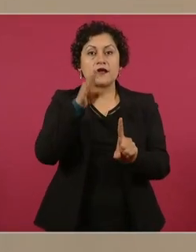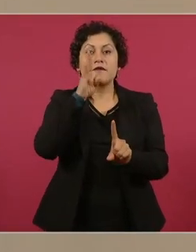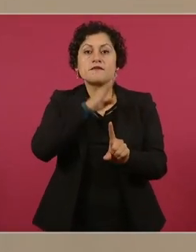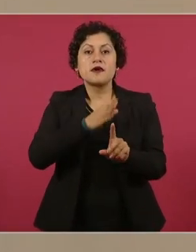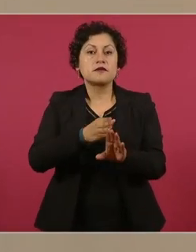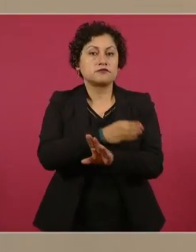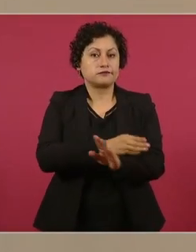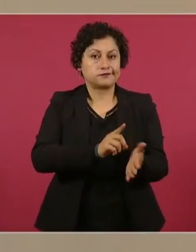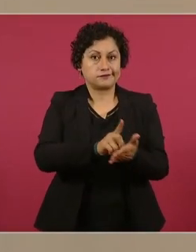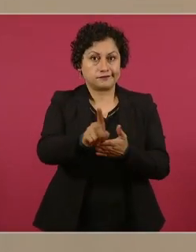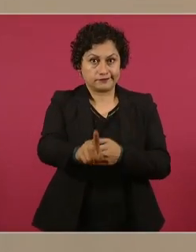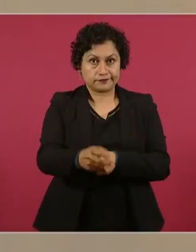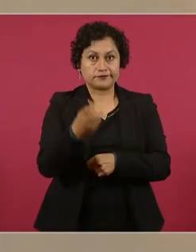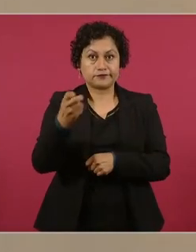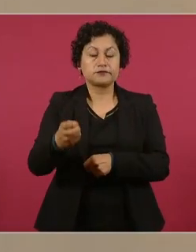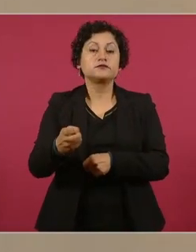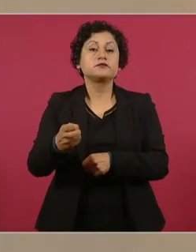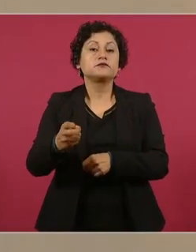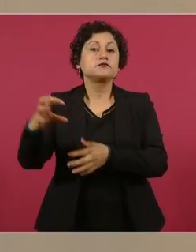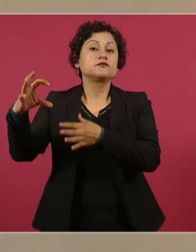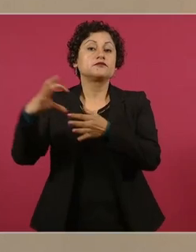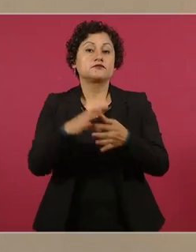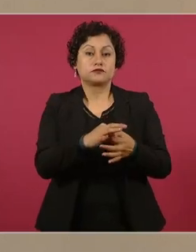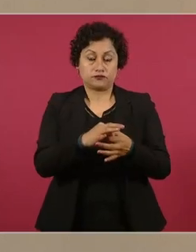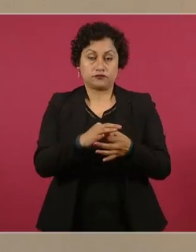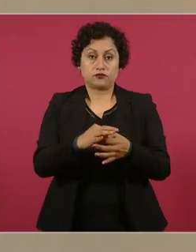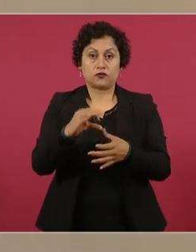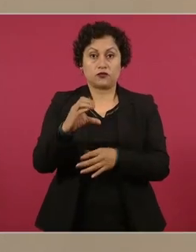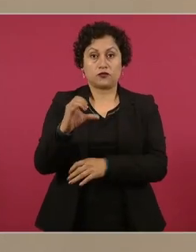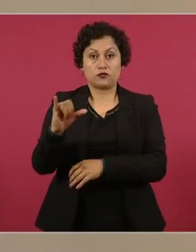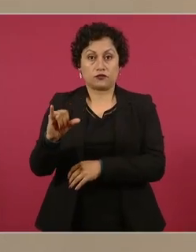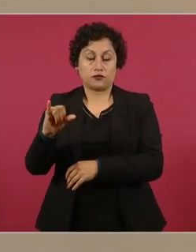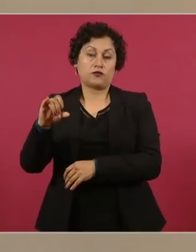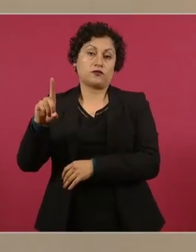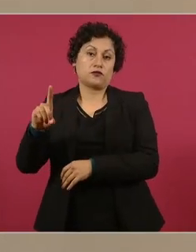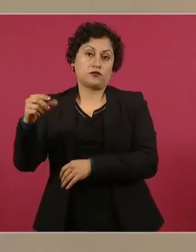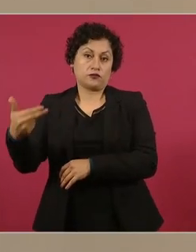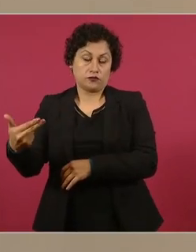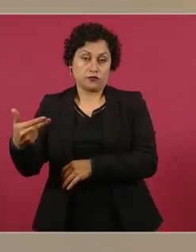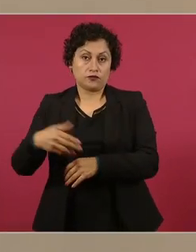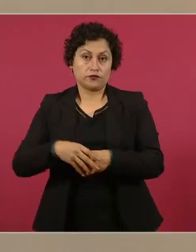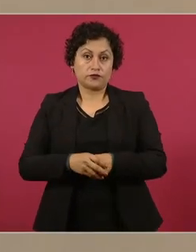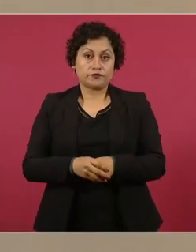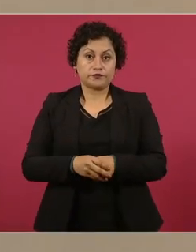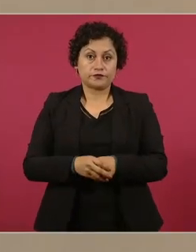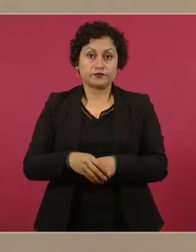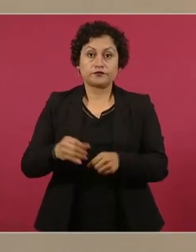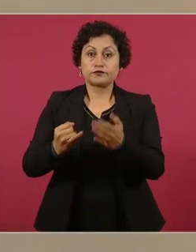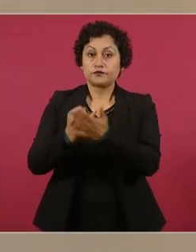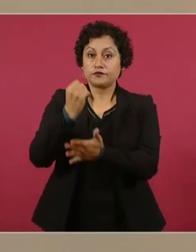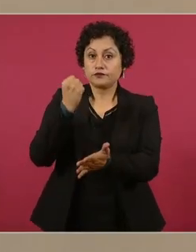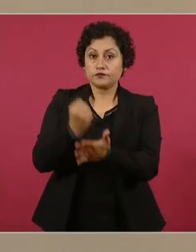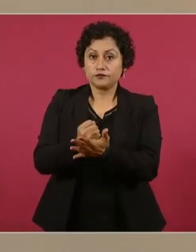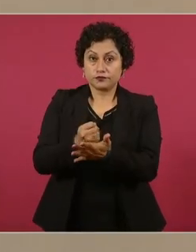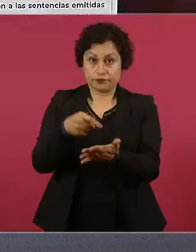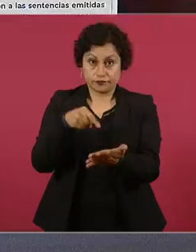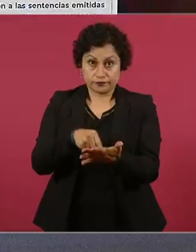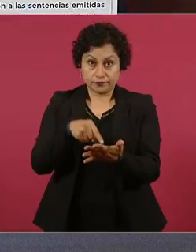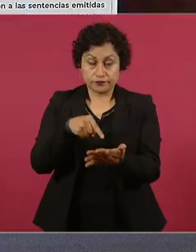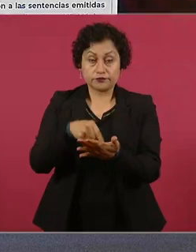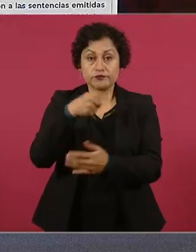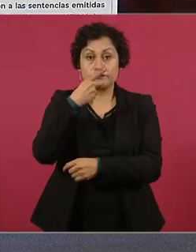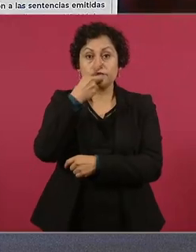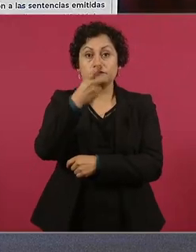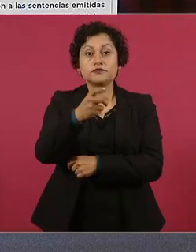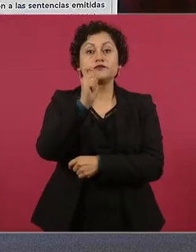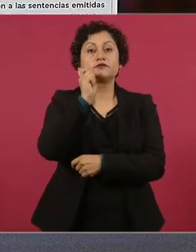emitidas por la Corte Interamericana de Derechos Humanos, sentencias que pugnan por la eliminación